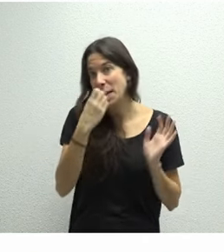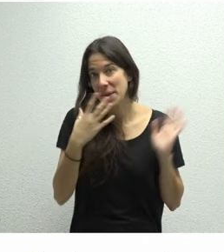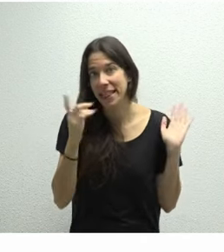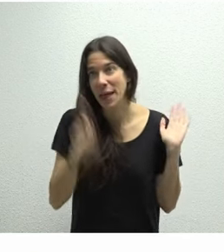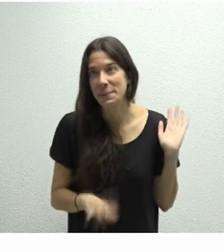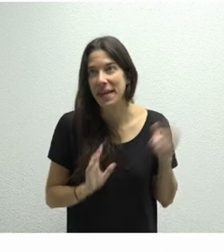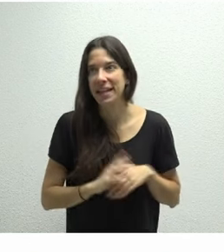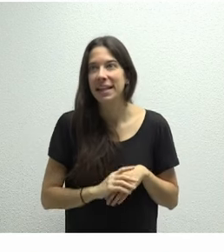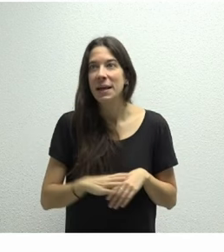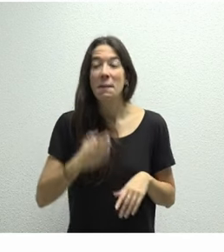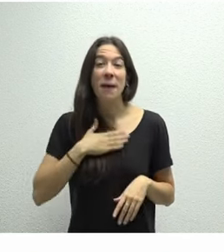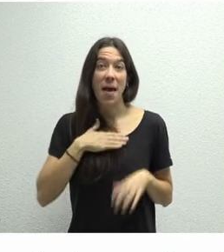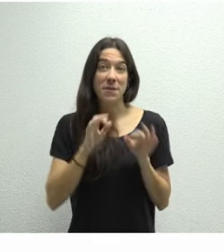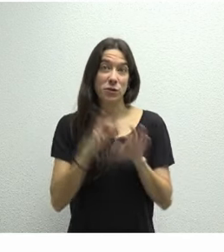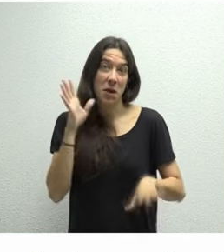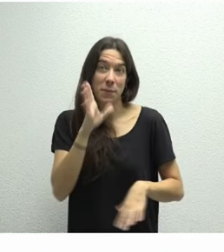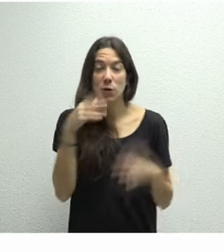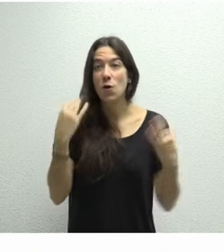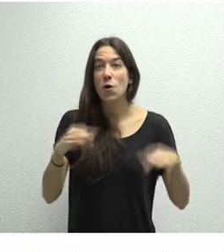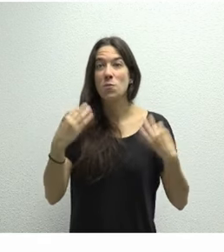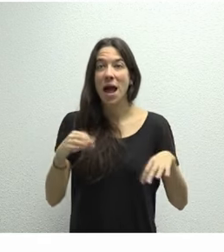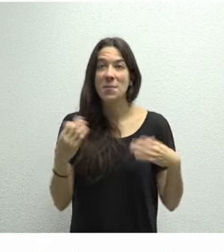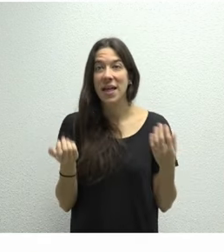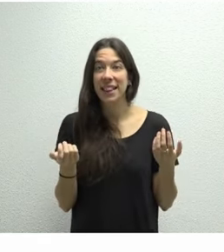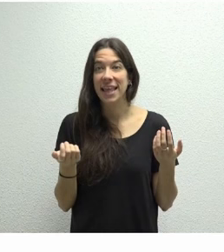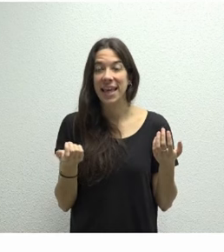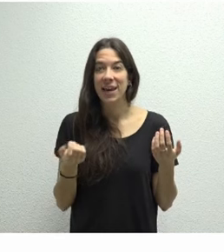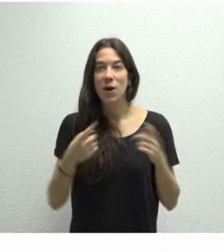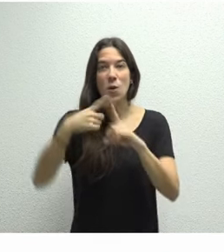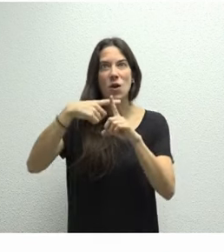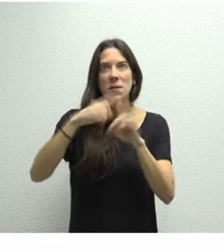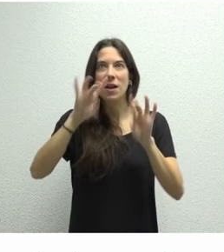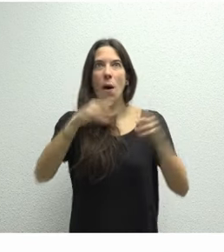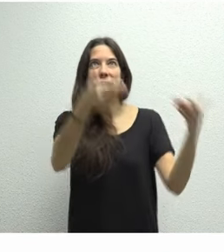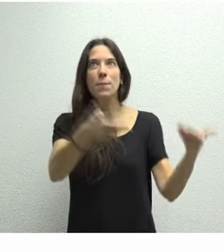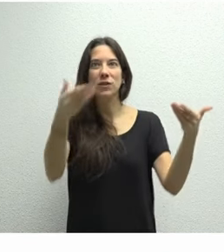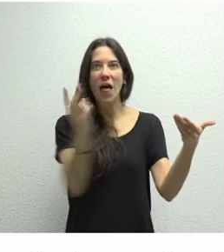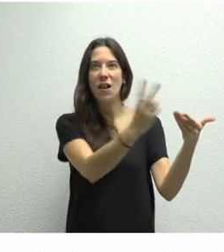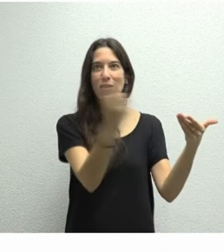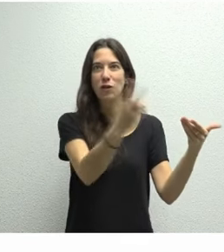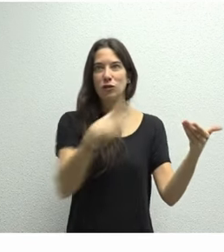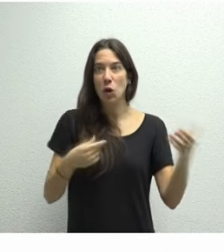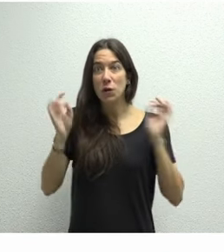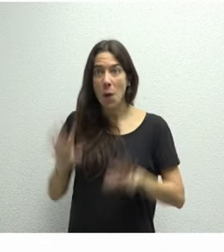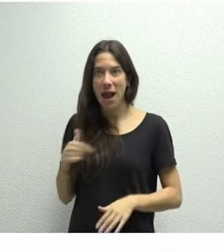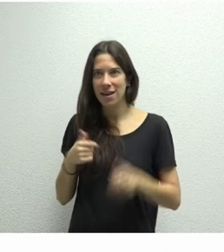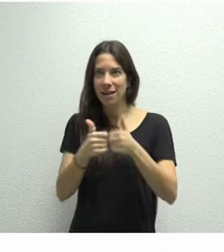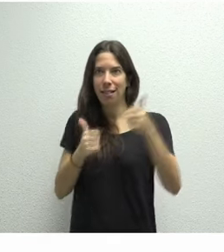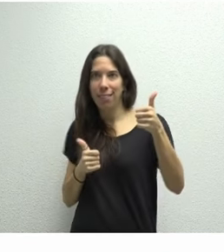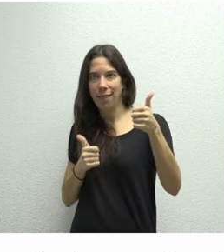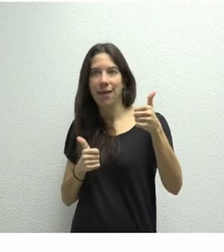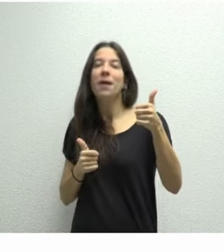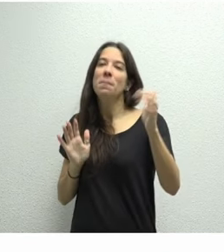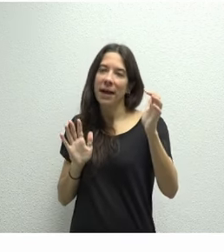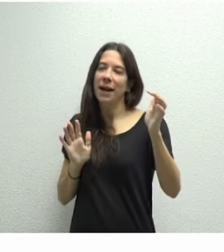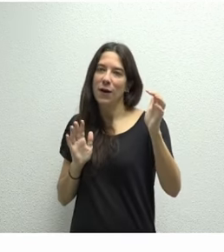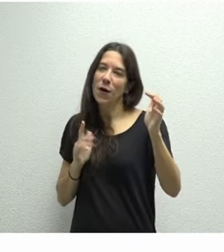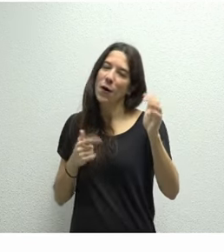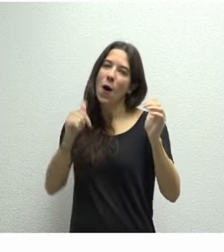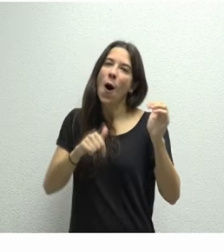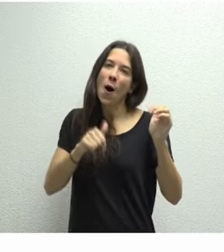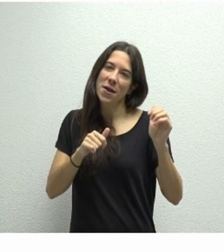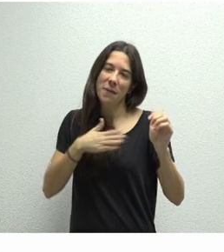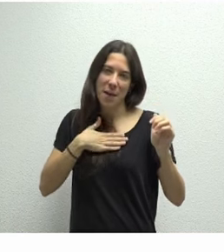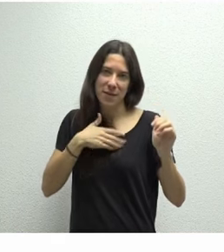no suelo estar nunca al nivel de estos señores tan importantes que hay aquí vicariamente Ho estoy con lo cual para mí es un alago y una